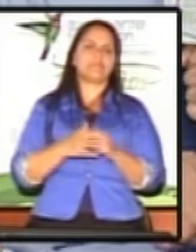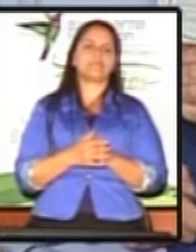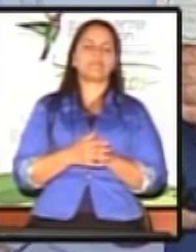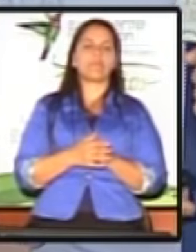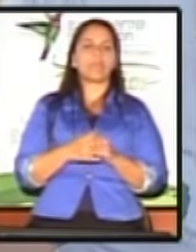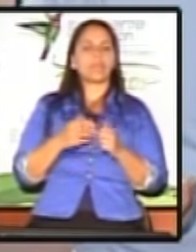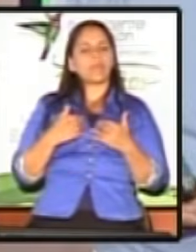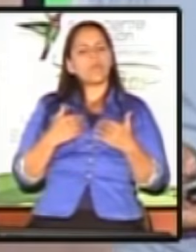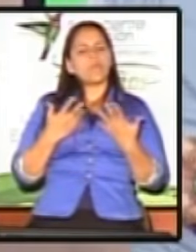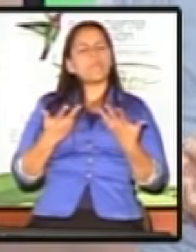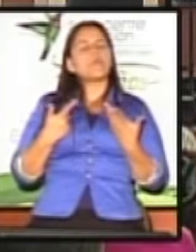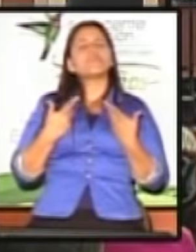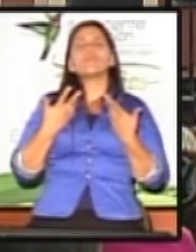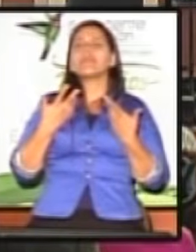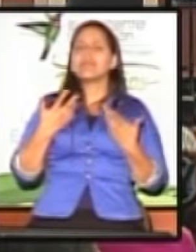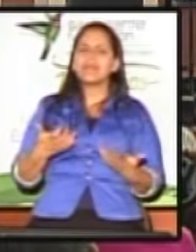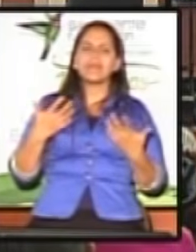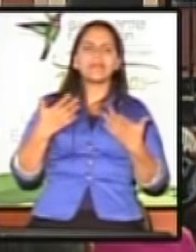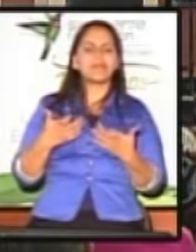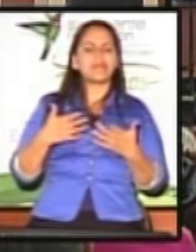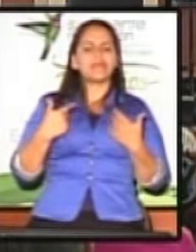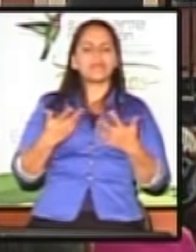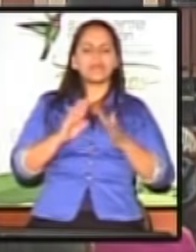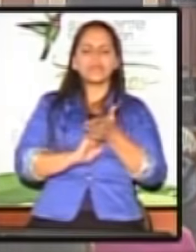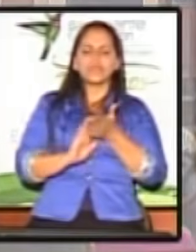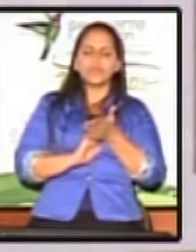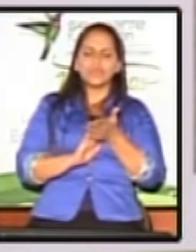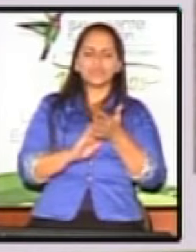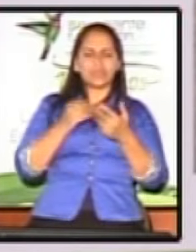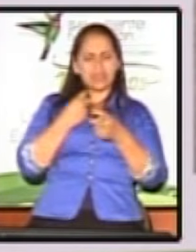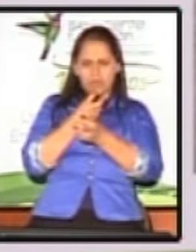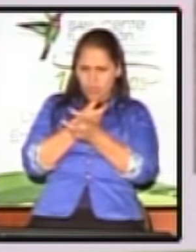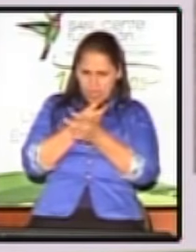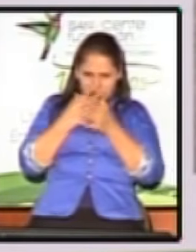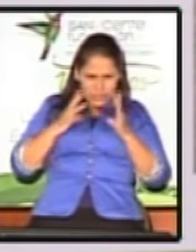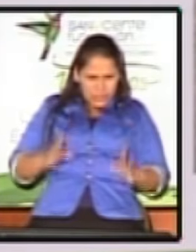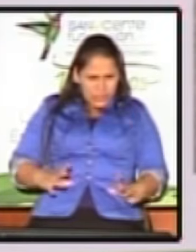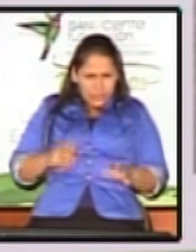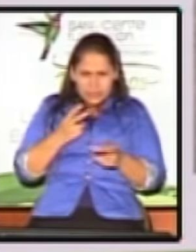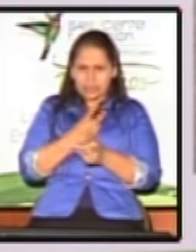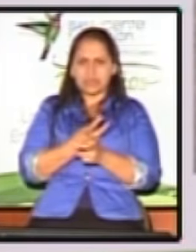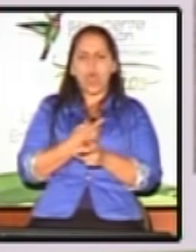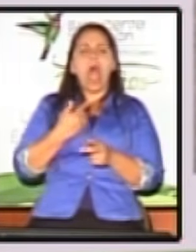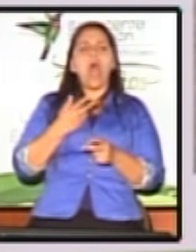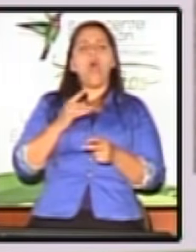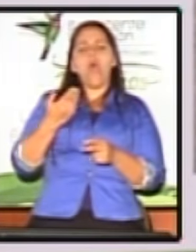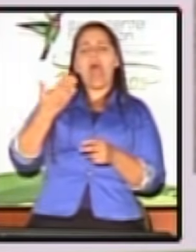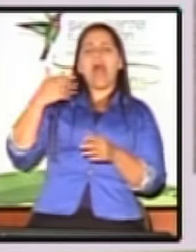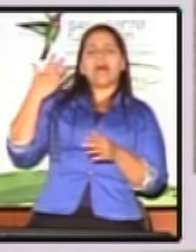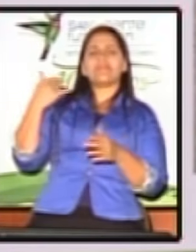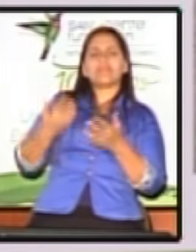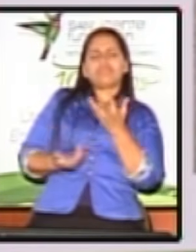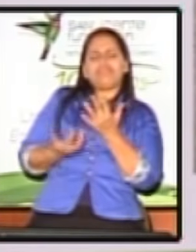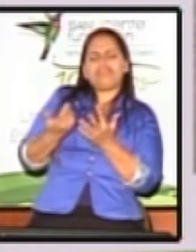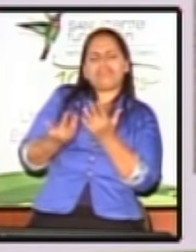ánimo de trascender, que quiere ir más allá de los huesos, que a pesar de que fueron calcinados hace más o